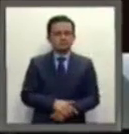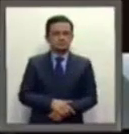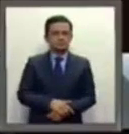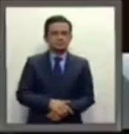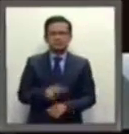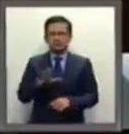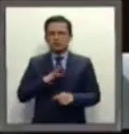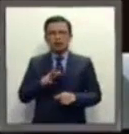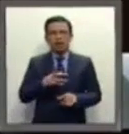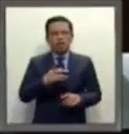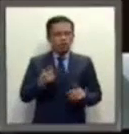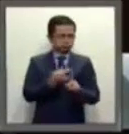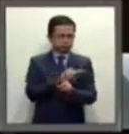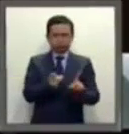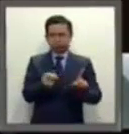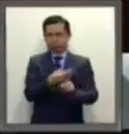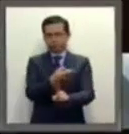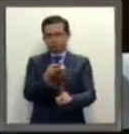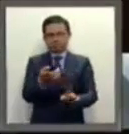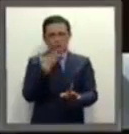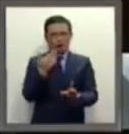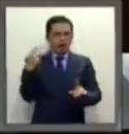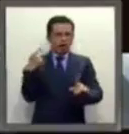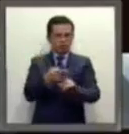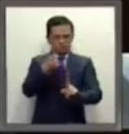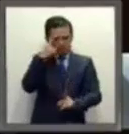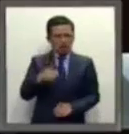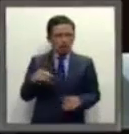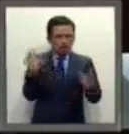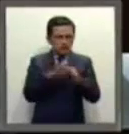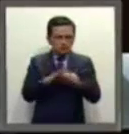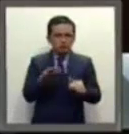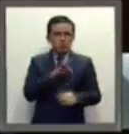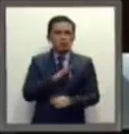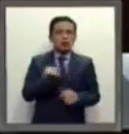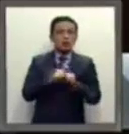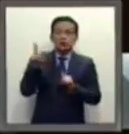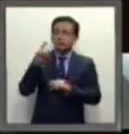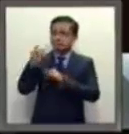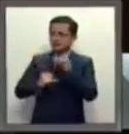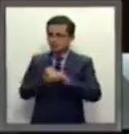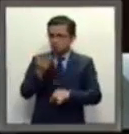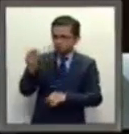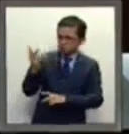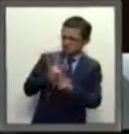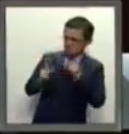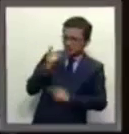se cantinflea para señalar que se puede contratar deuda pública con el extranjero.